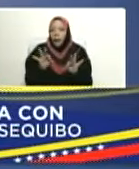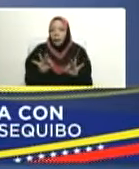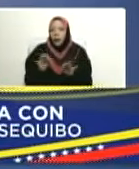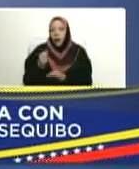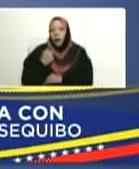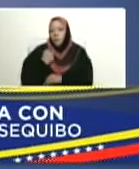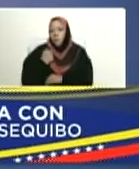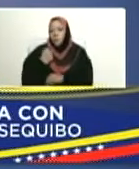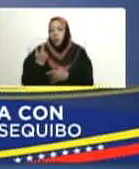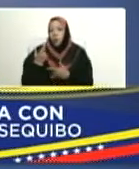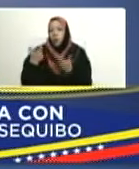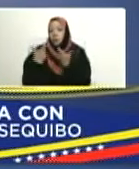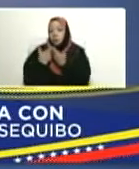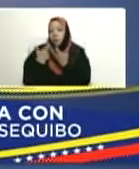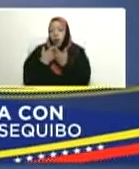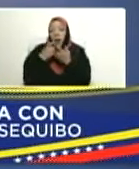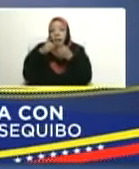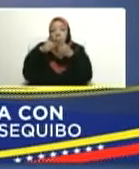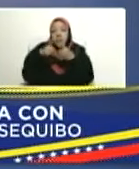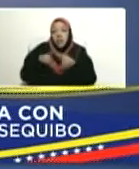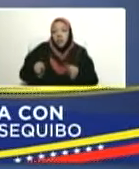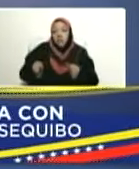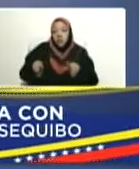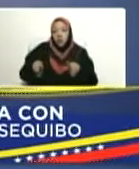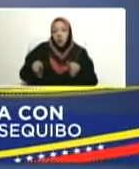aprovechándose de las guerras, las divisiones.